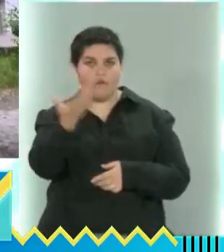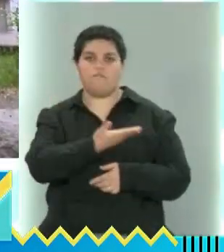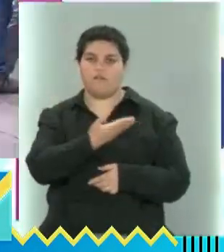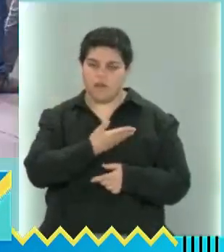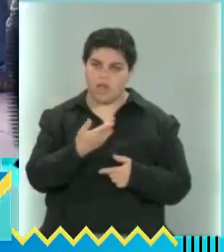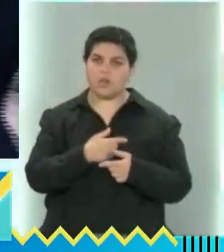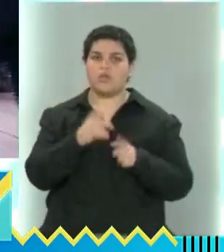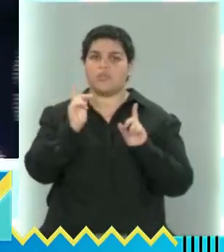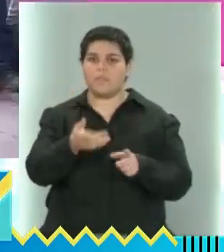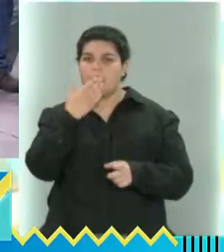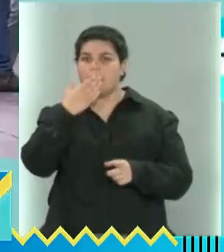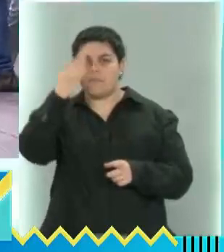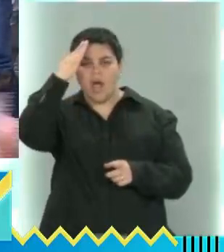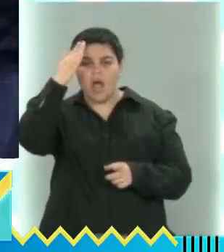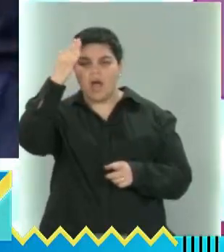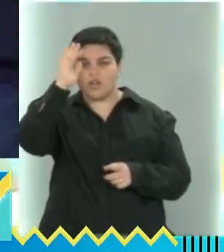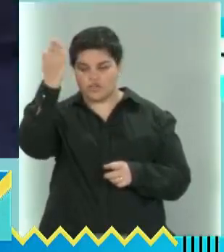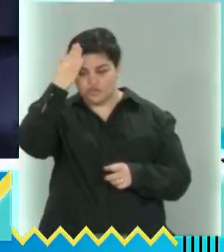febrero, y en marzo ya tener